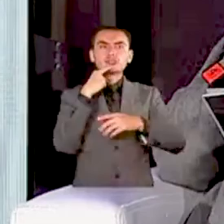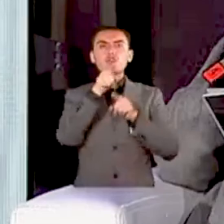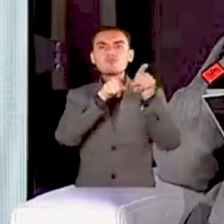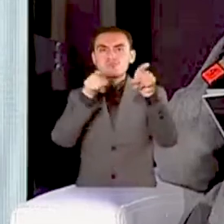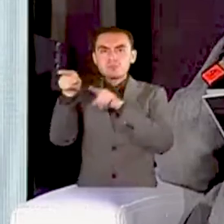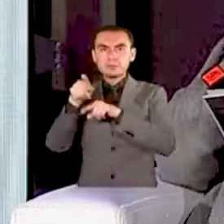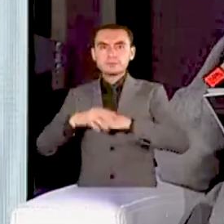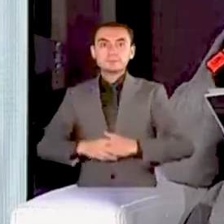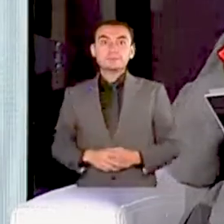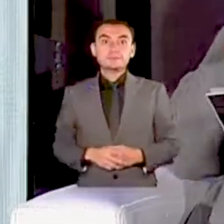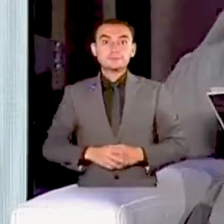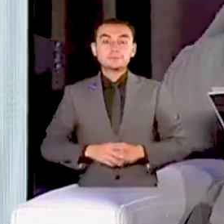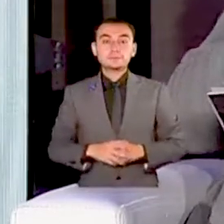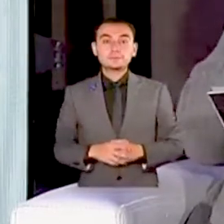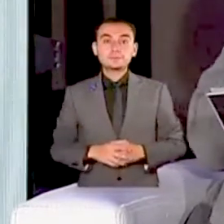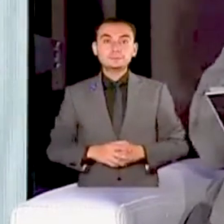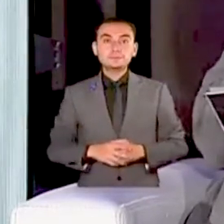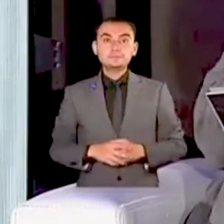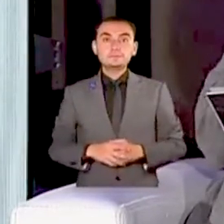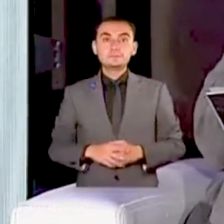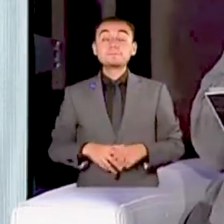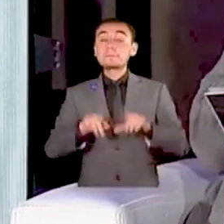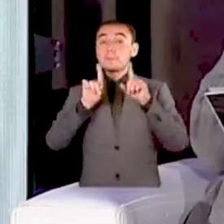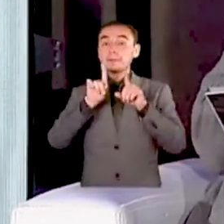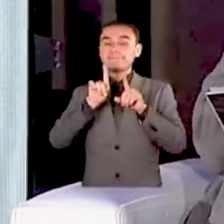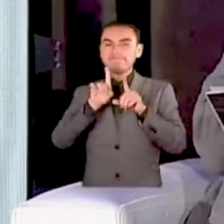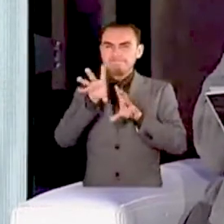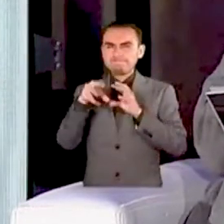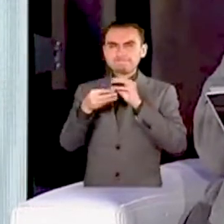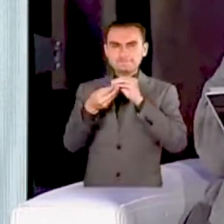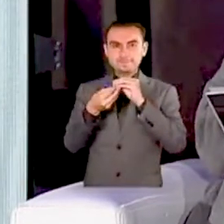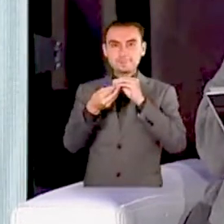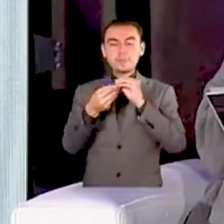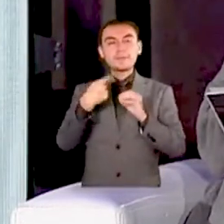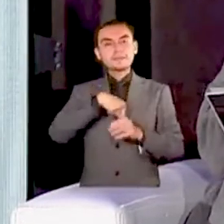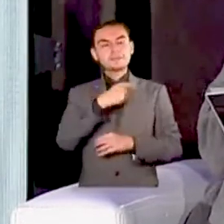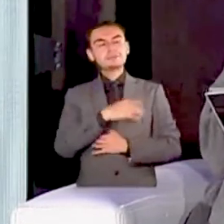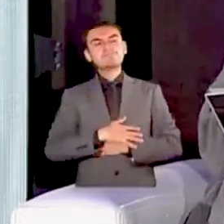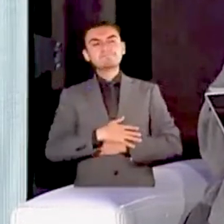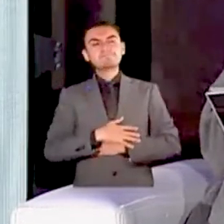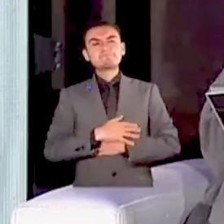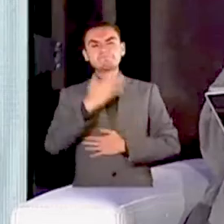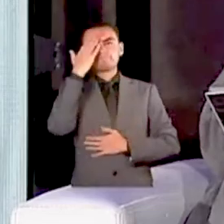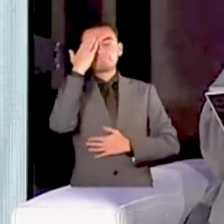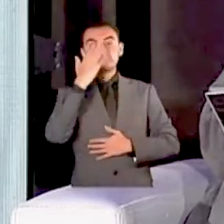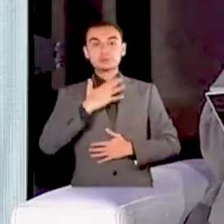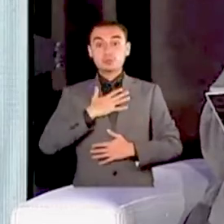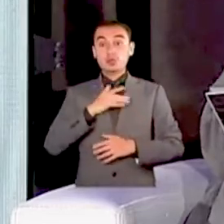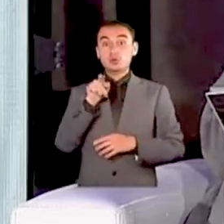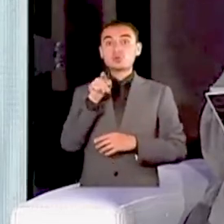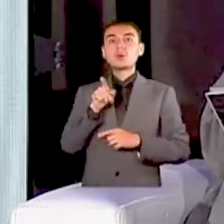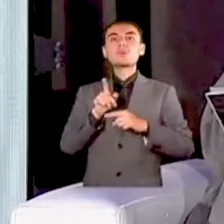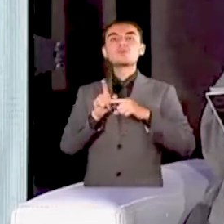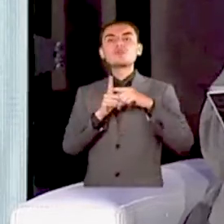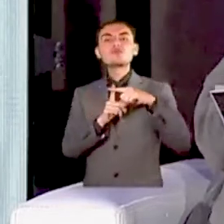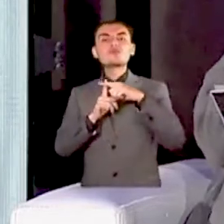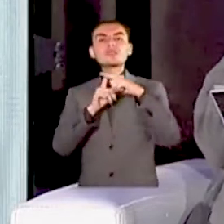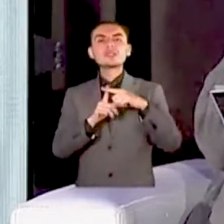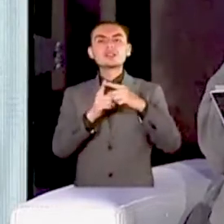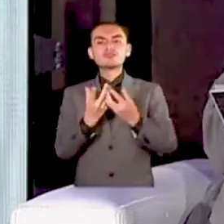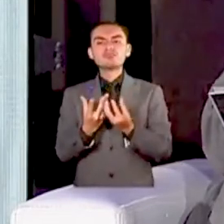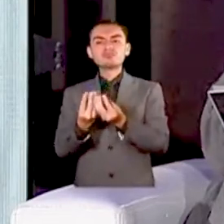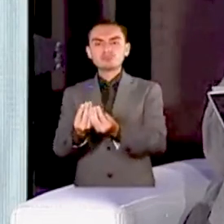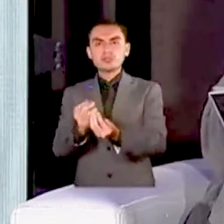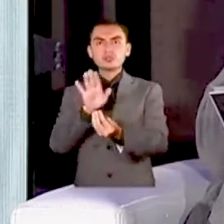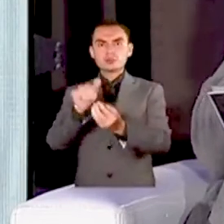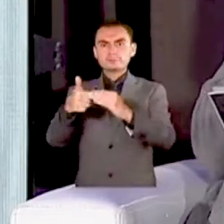estudiantes beneficiarios. Pero adicionalmente a esto, se destacó desde su despacho a una procuraduría delegada, es decir, una